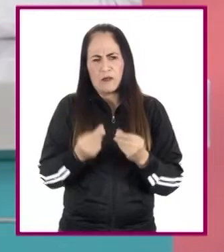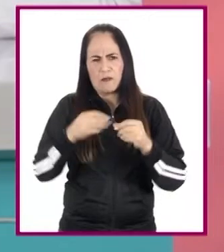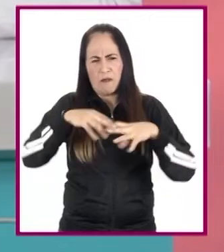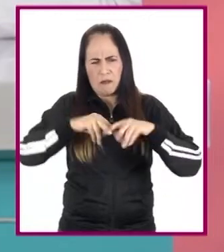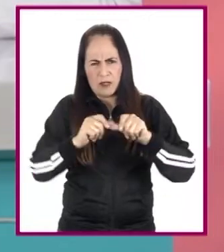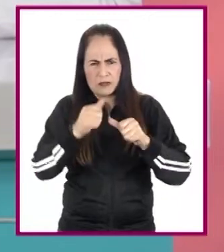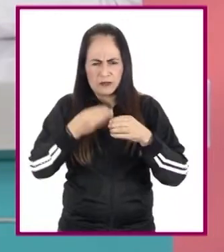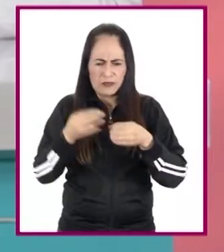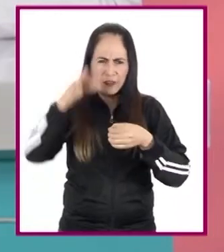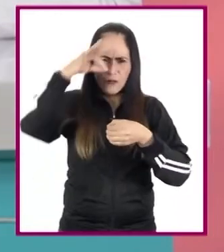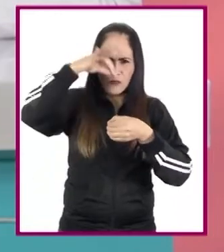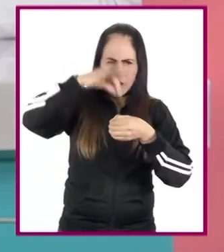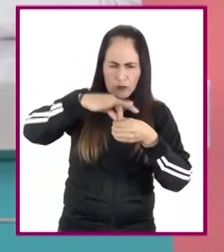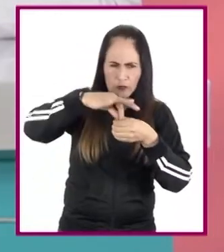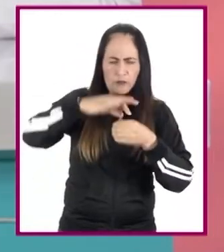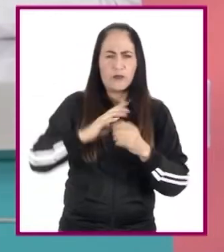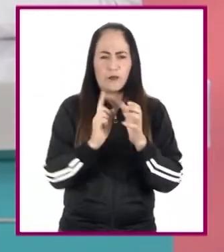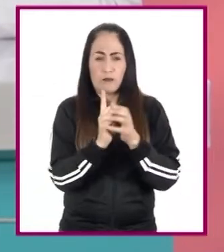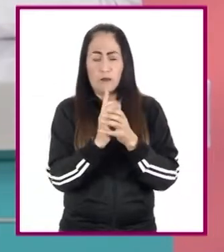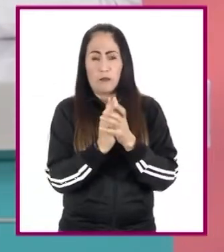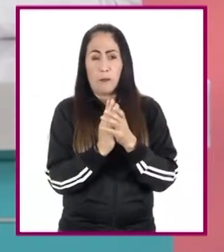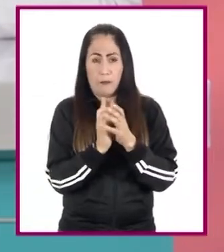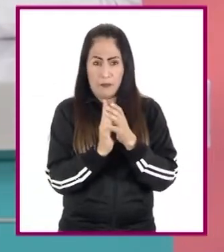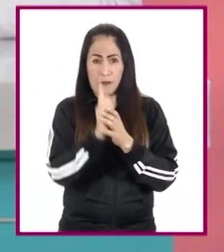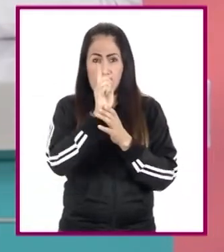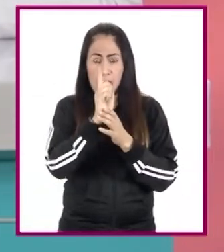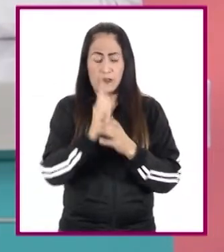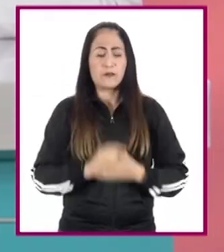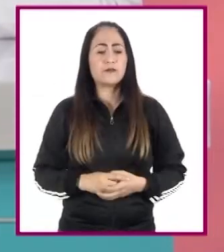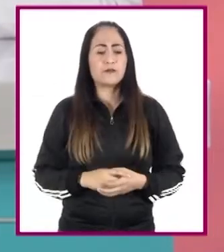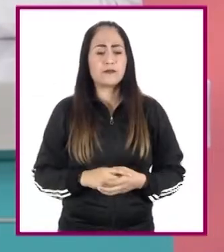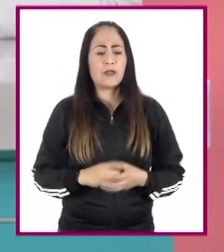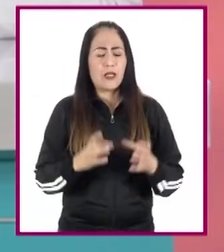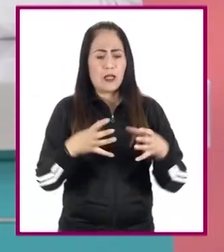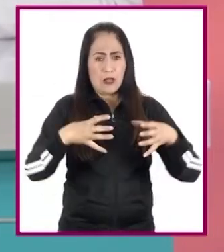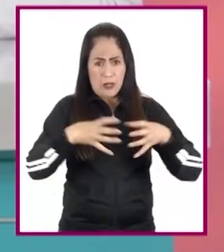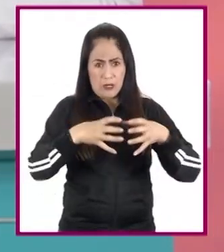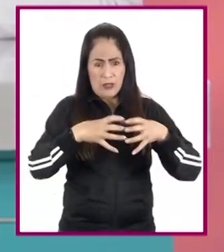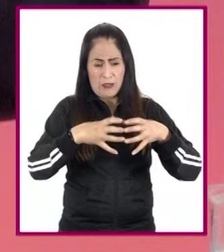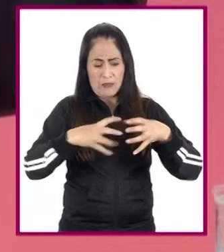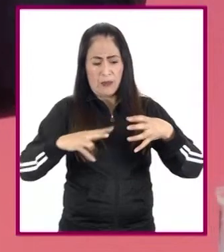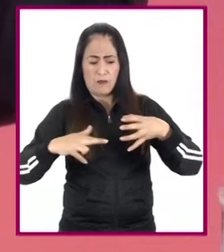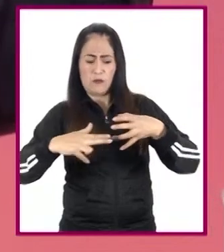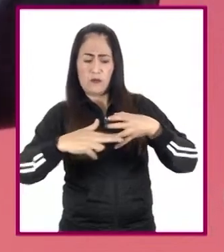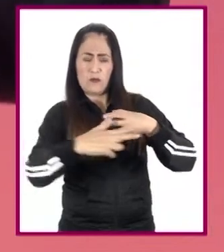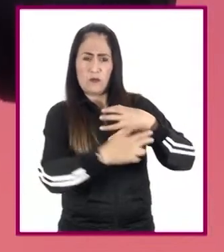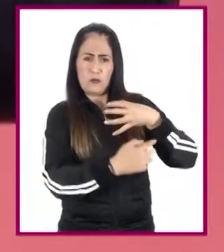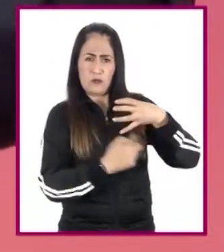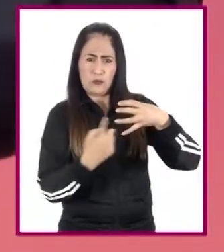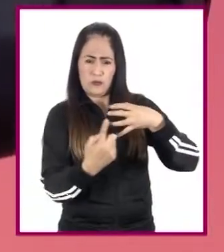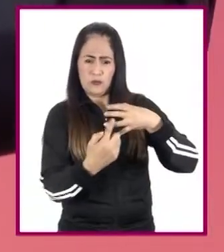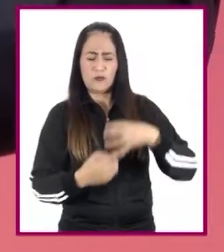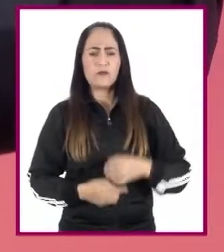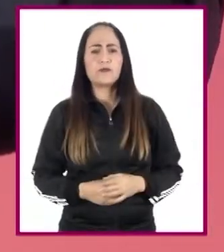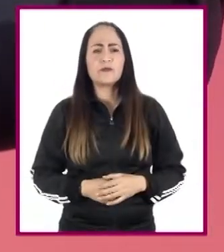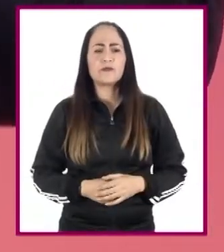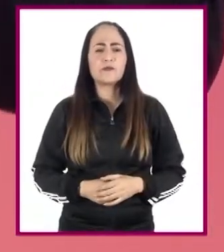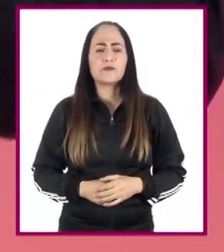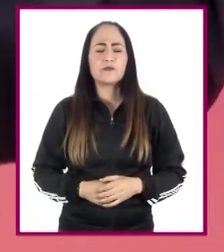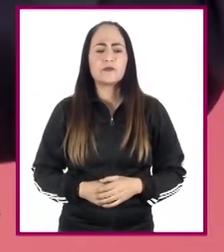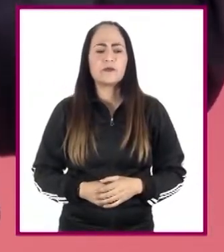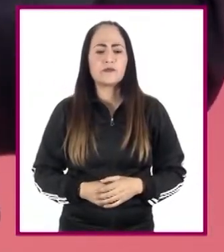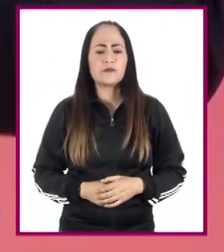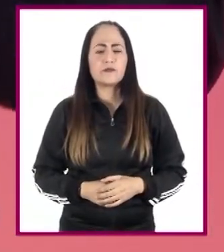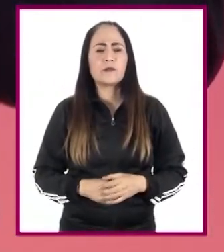de manera vertical. A la lata más grande se le hacen recortes, ¿sí?, en la parte lateral para colocar la muestra.